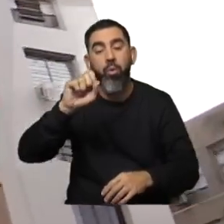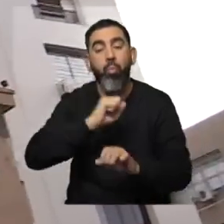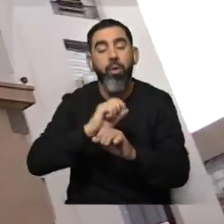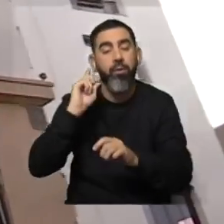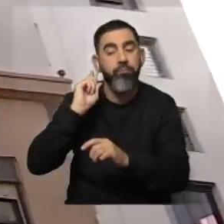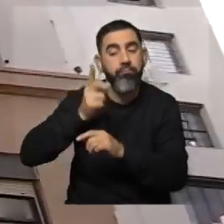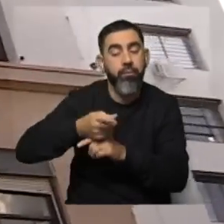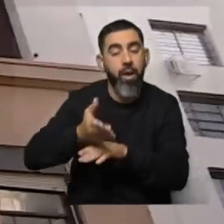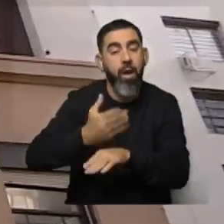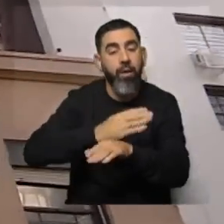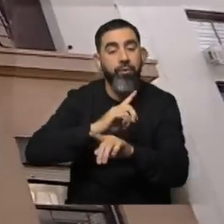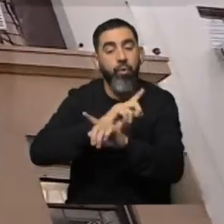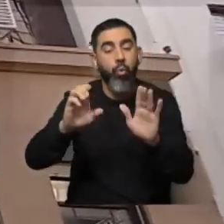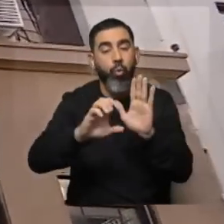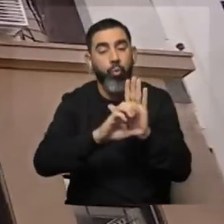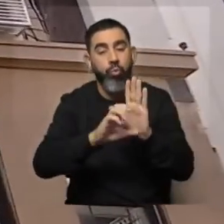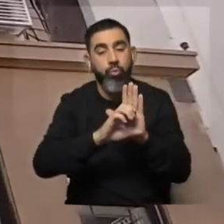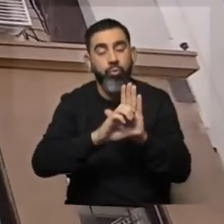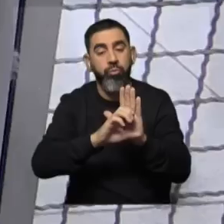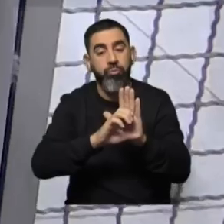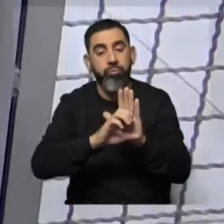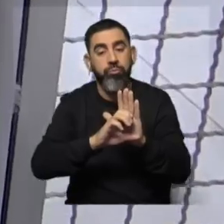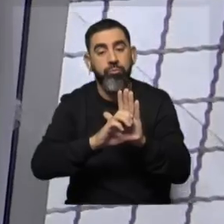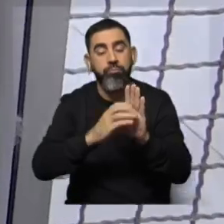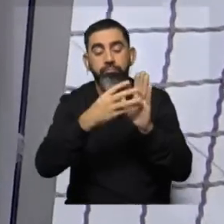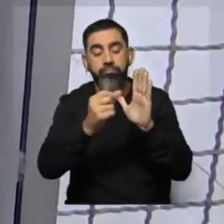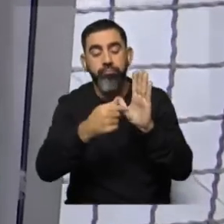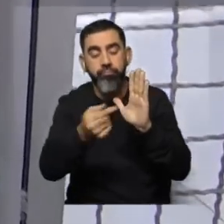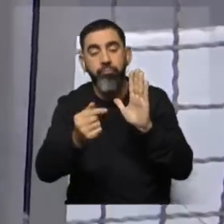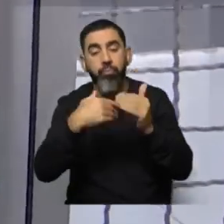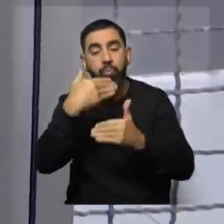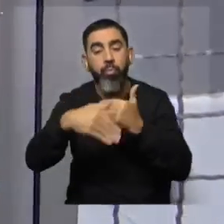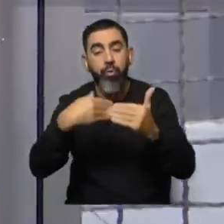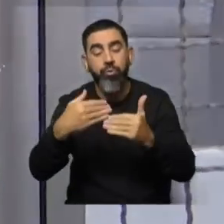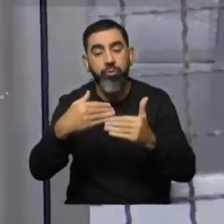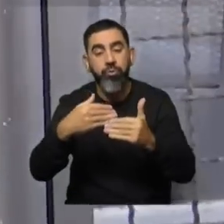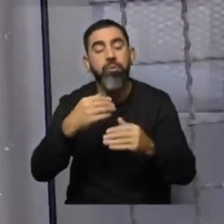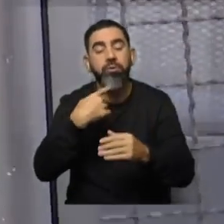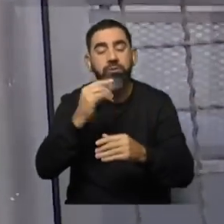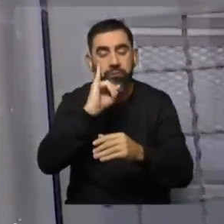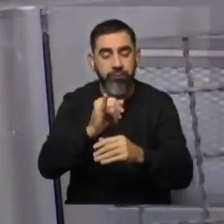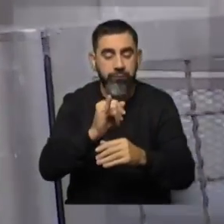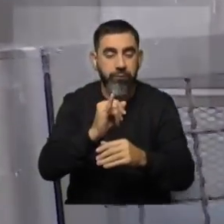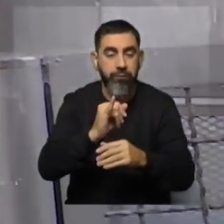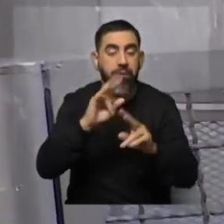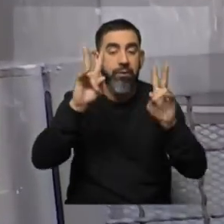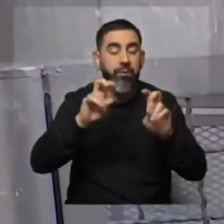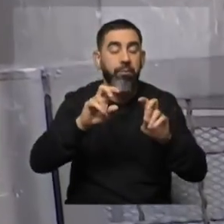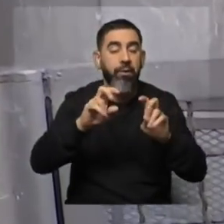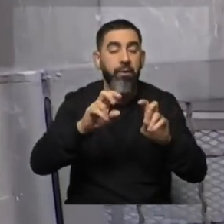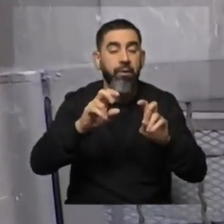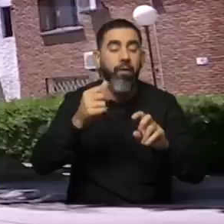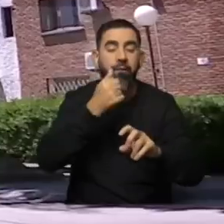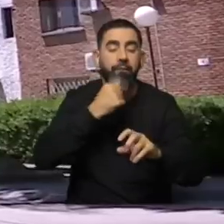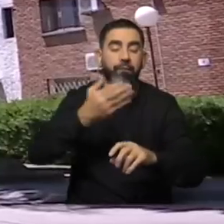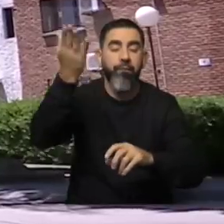dar trámite a la inconstitucionalidad se trata de una interpretación aplicada en la actual proceso penal que es utilizada por en causas tramitadas por el